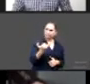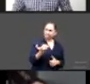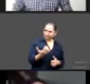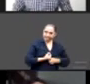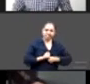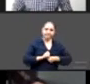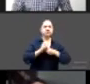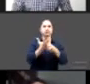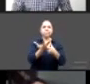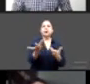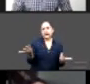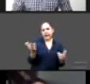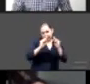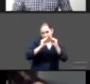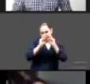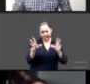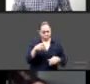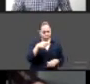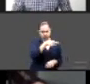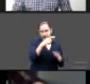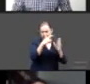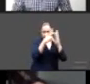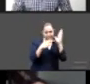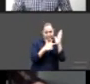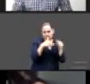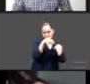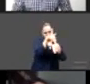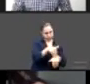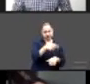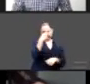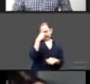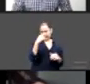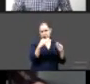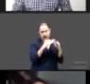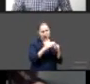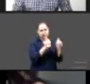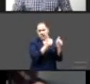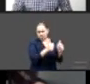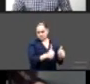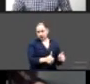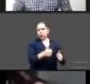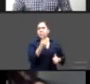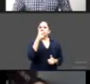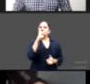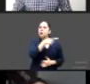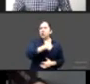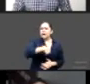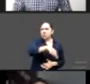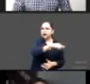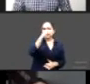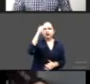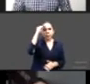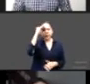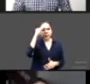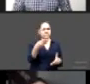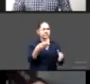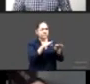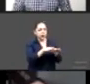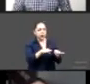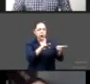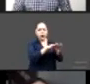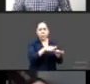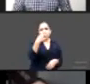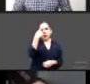no se limitaron solamente a los medios sociales, sino que también encontraron un medio físico, tangible, para poder seguir